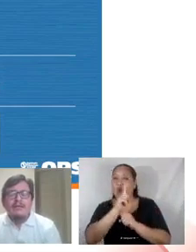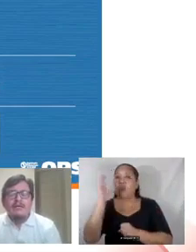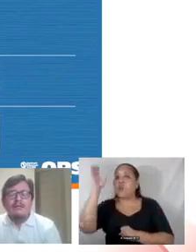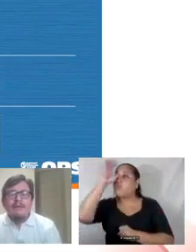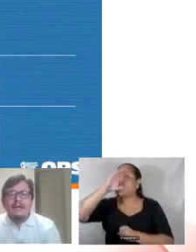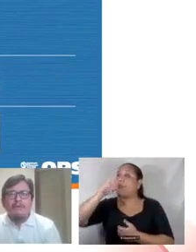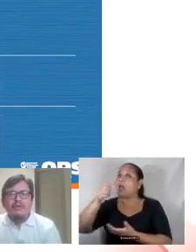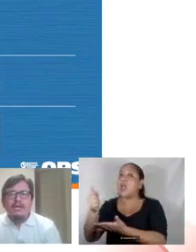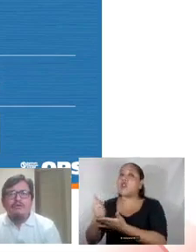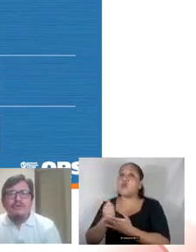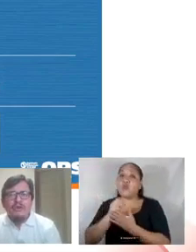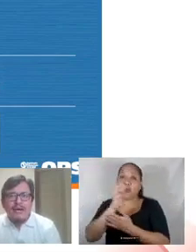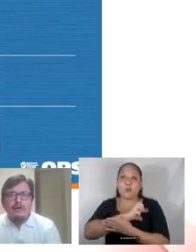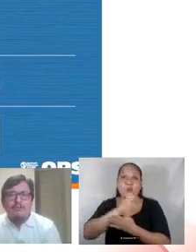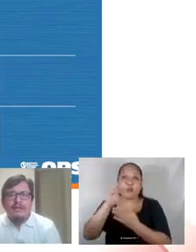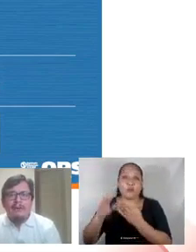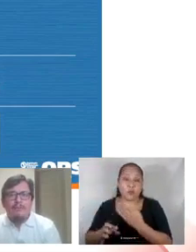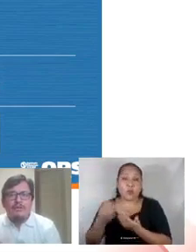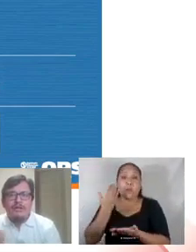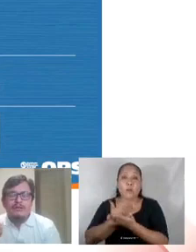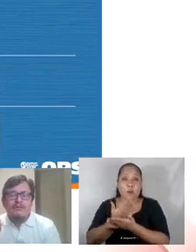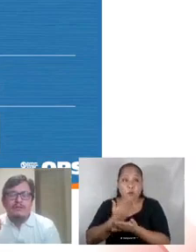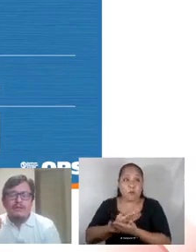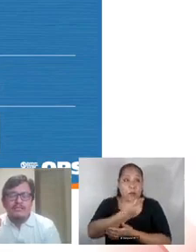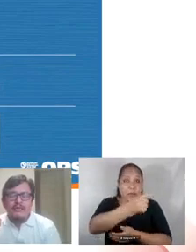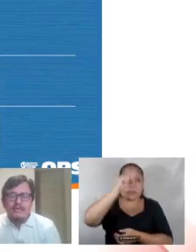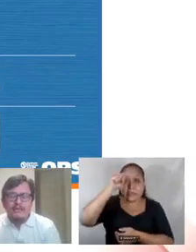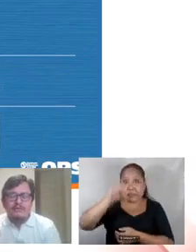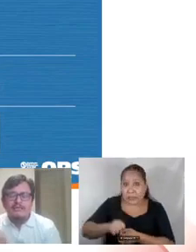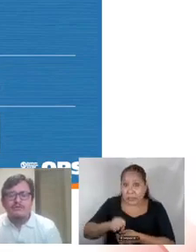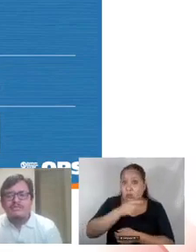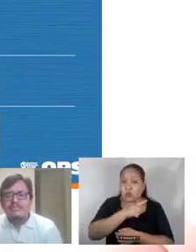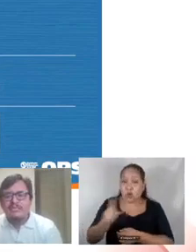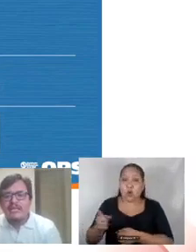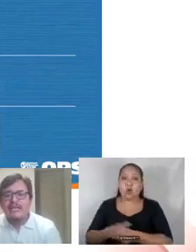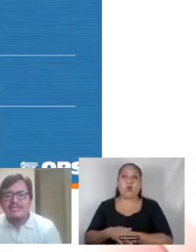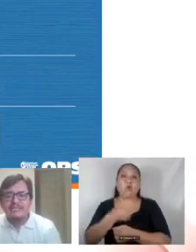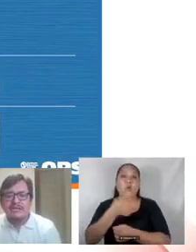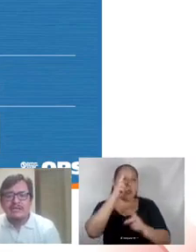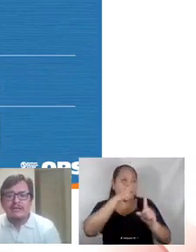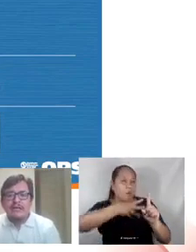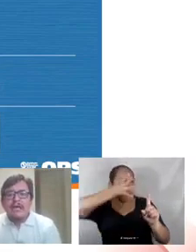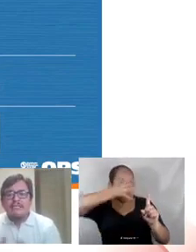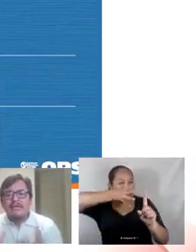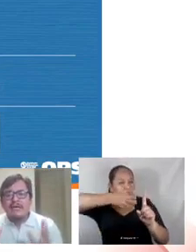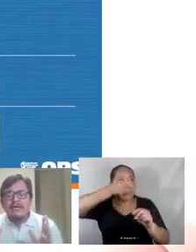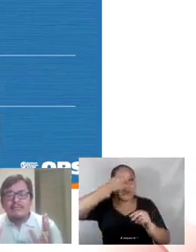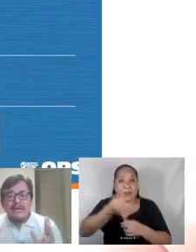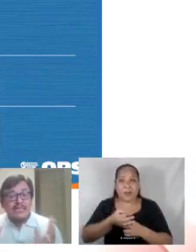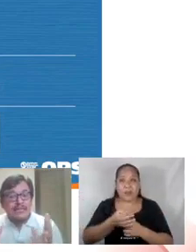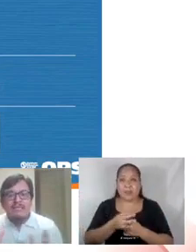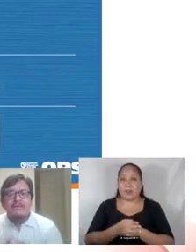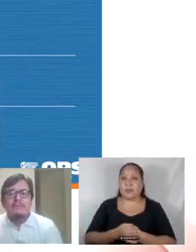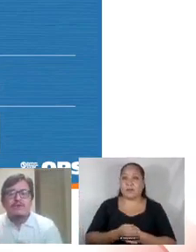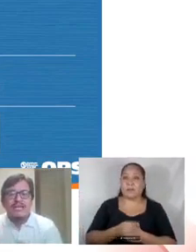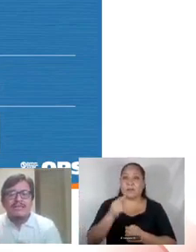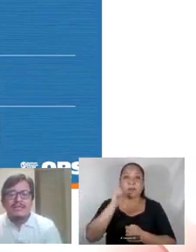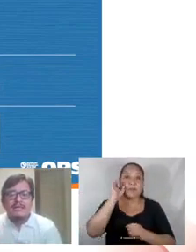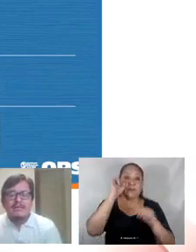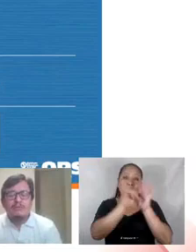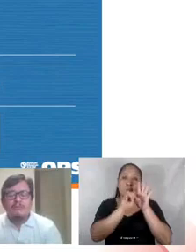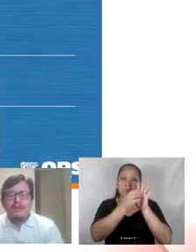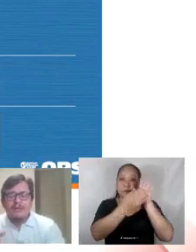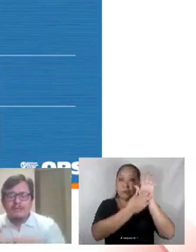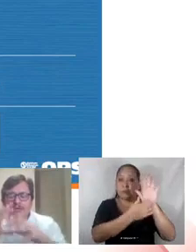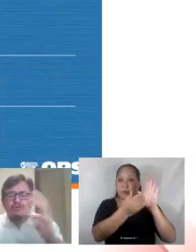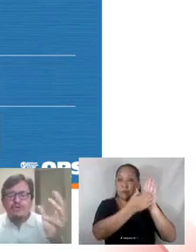profesional para poder confirmar o para poder realizar las acciones que se tengan que hacer. Esta imagen también es bien